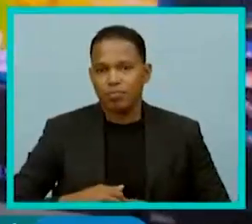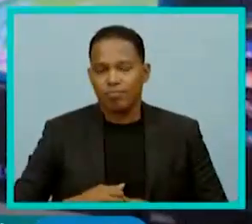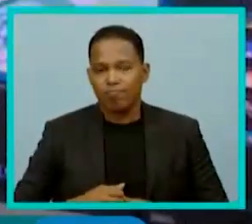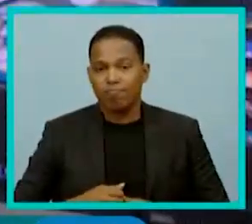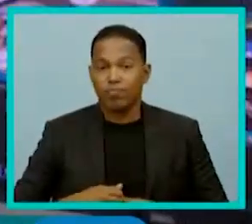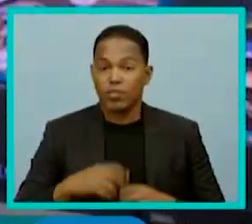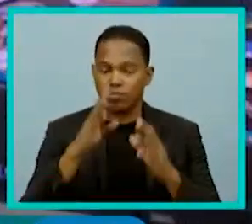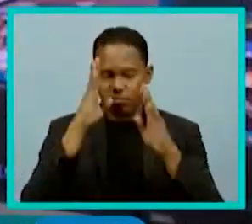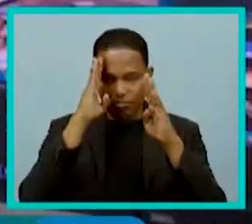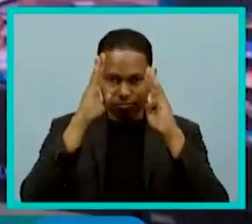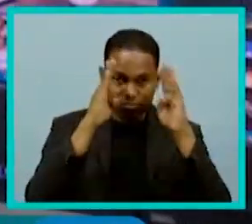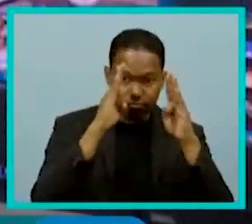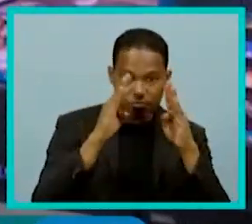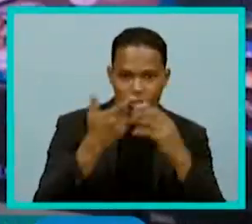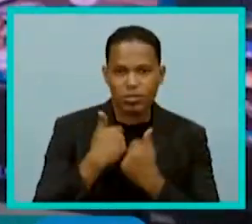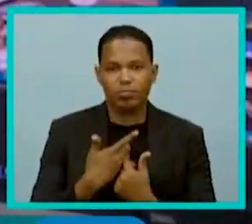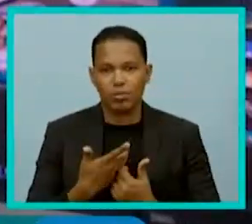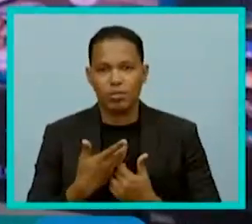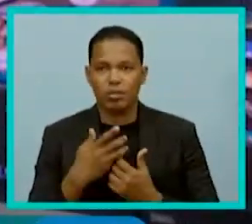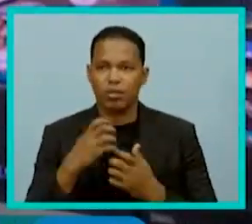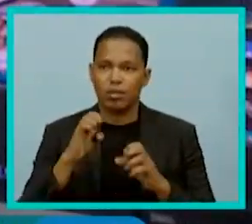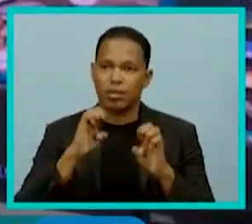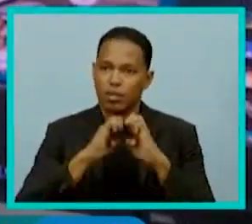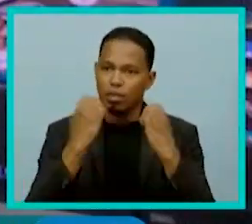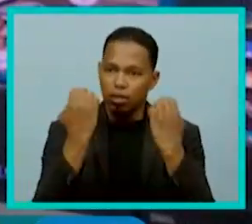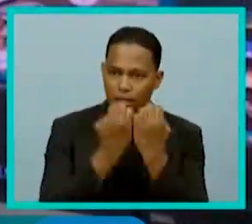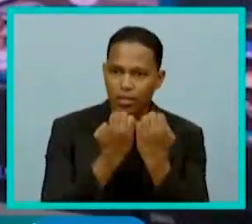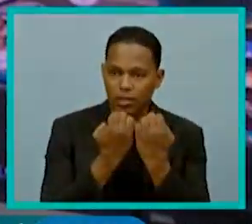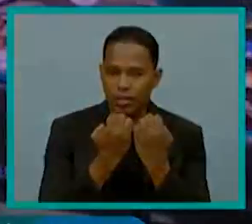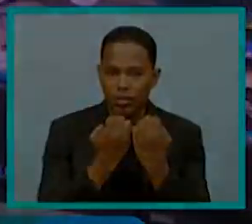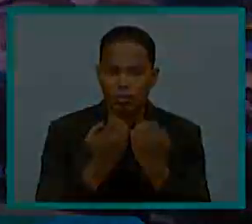de este equipo de los gigantes del Enhorabuena y bienvenidos a rtve canal